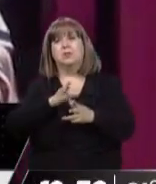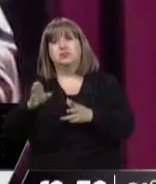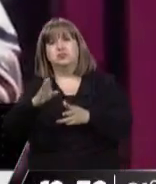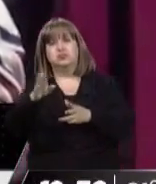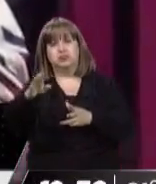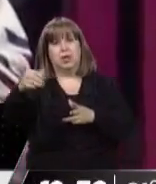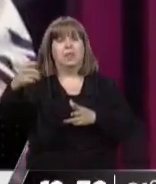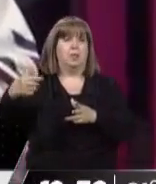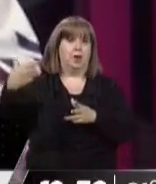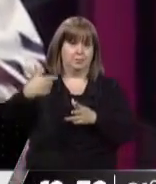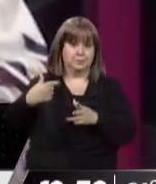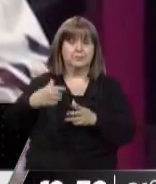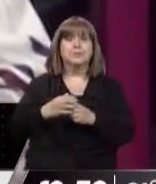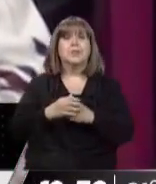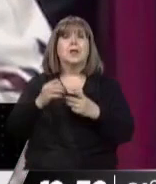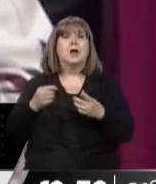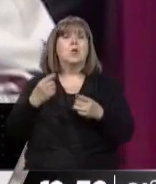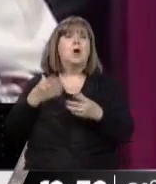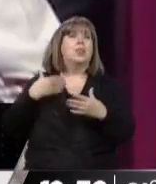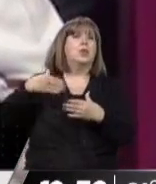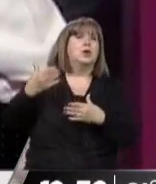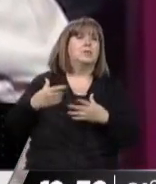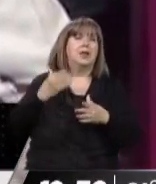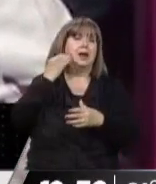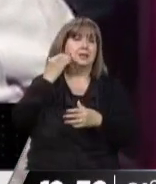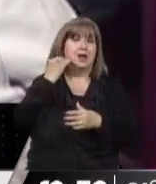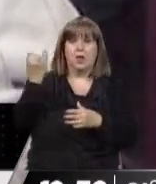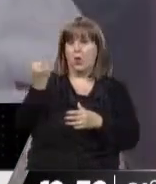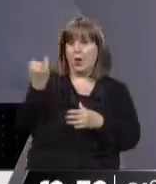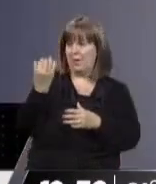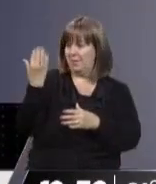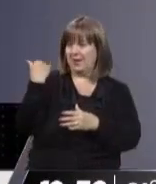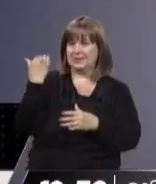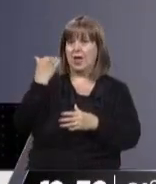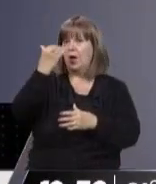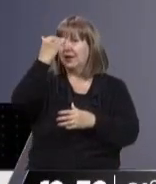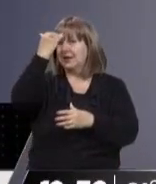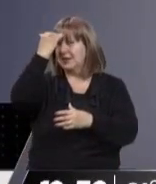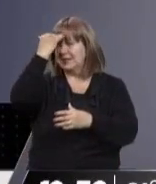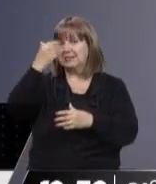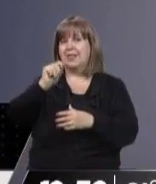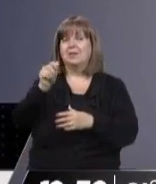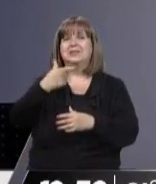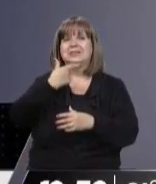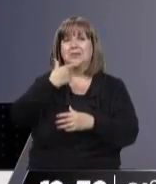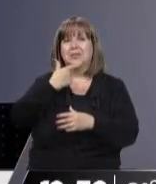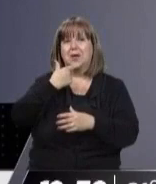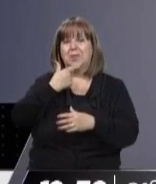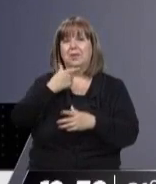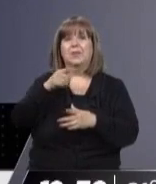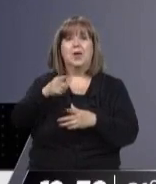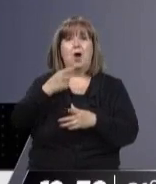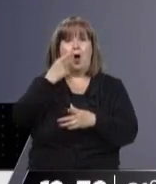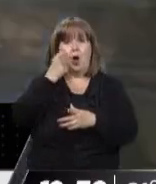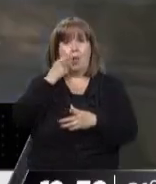con su vida. Recordemos que el hecho ocurrió en la tarde del jueves pasado, el jueves 15 de septiembre, cuando el